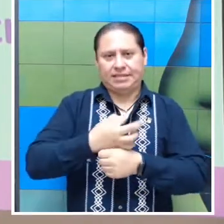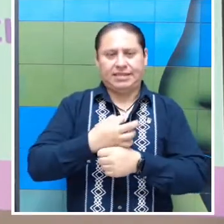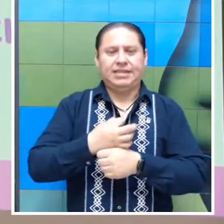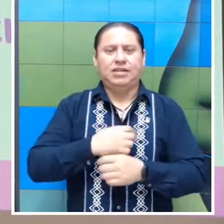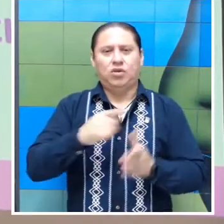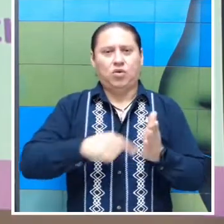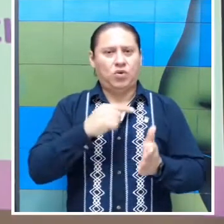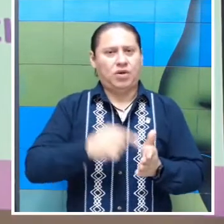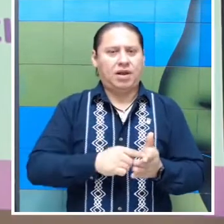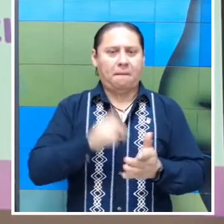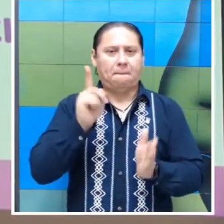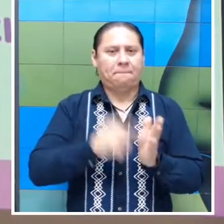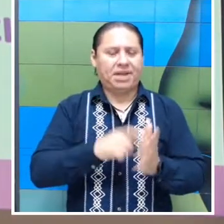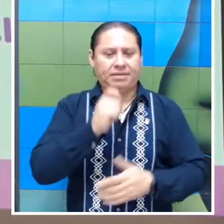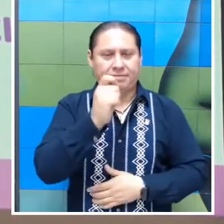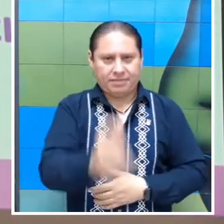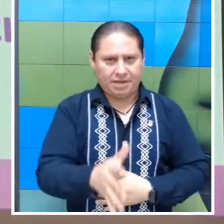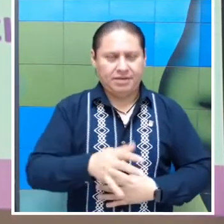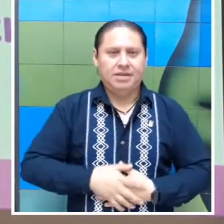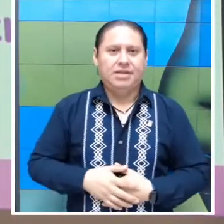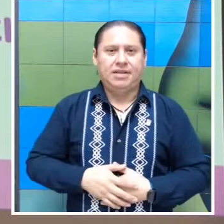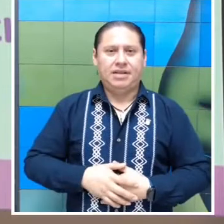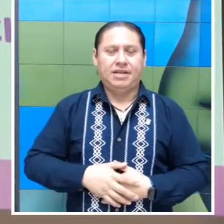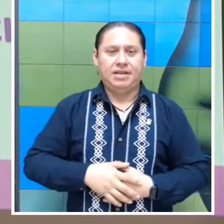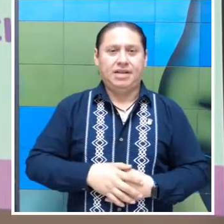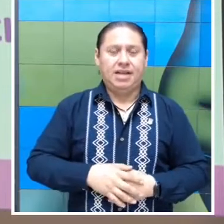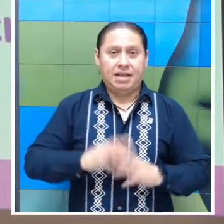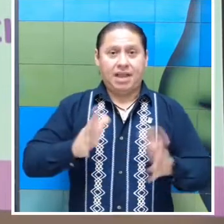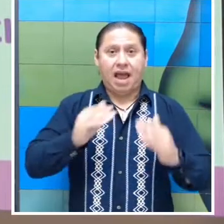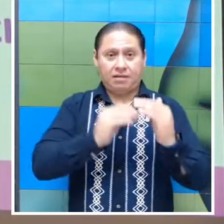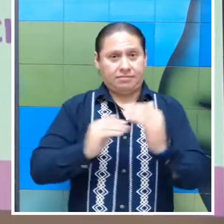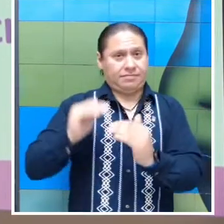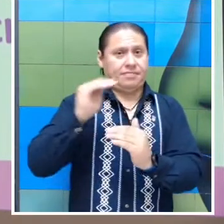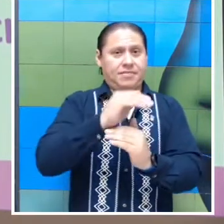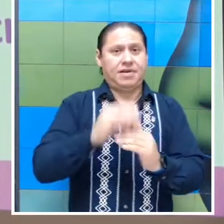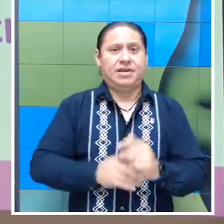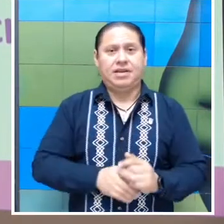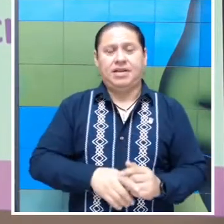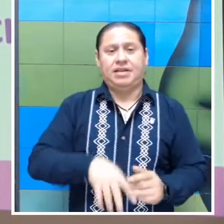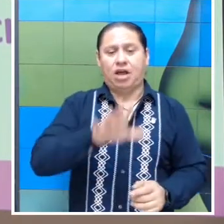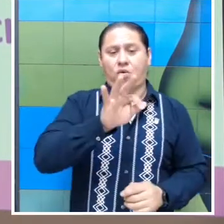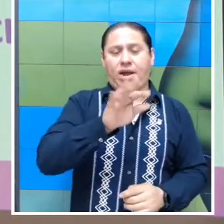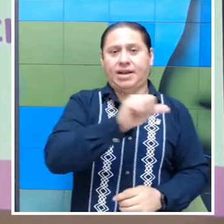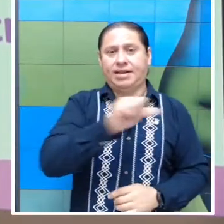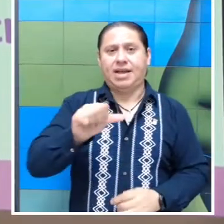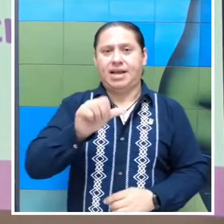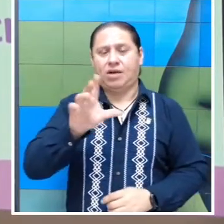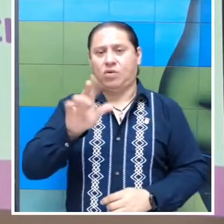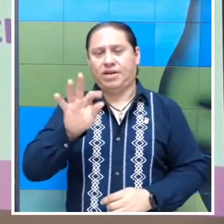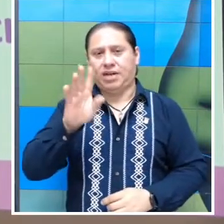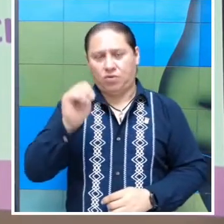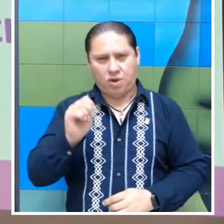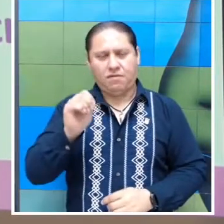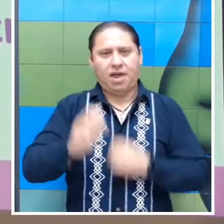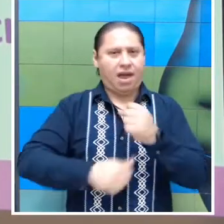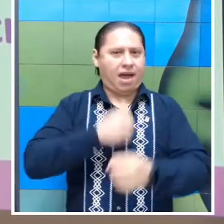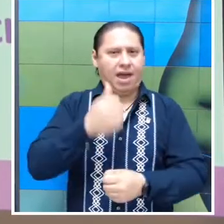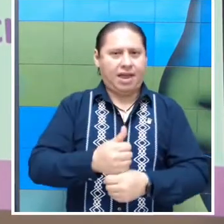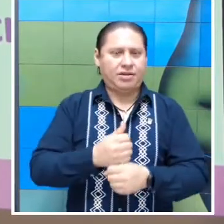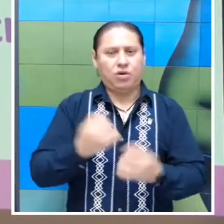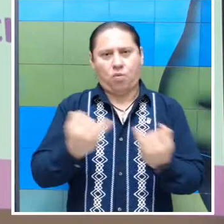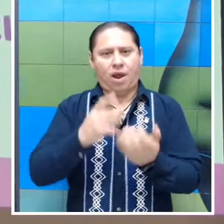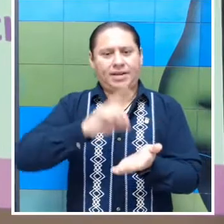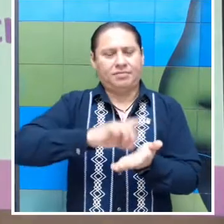pesos. En la categoría máster 40 a 49 años, así como veteranos y discapacitados,